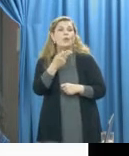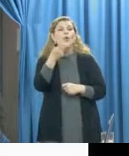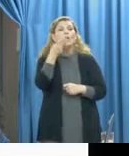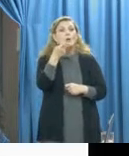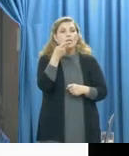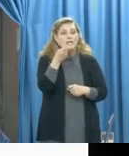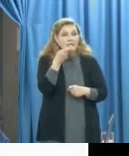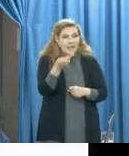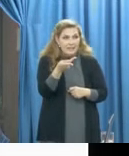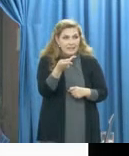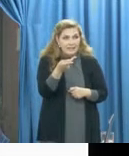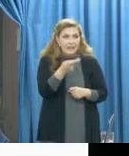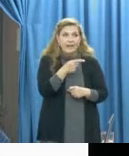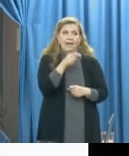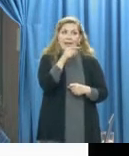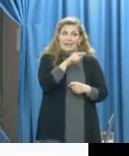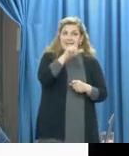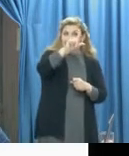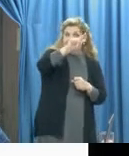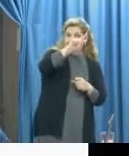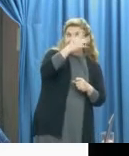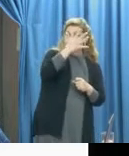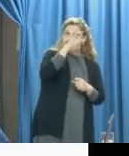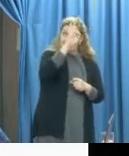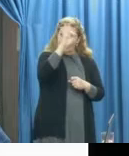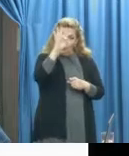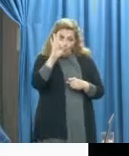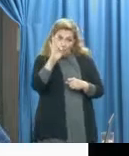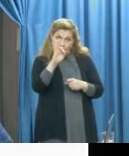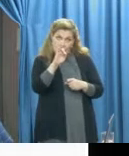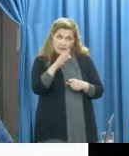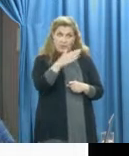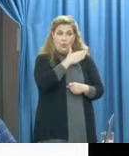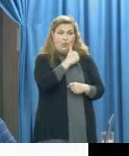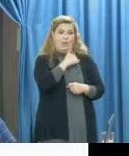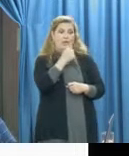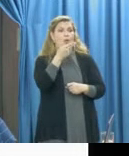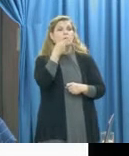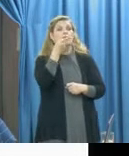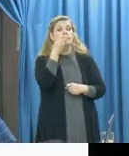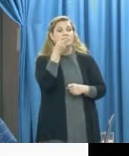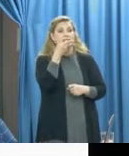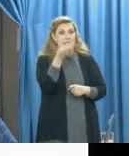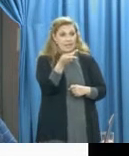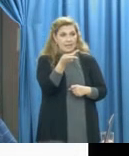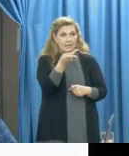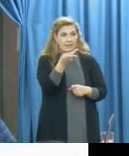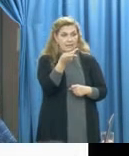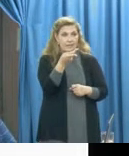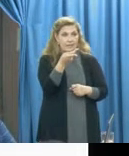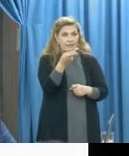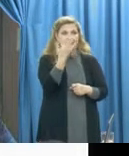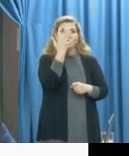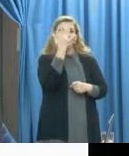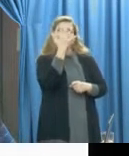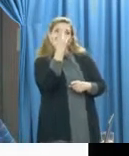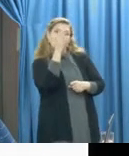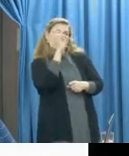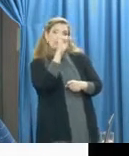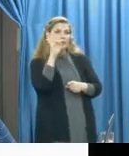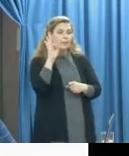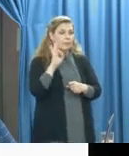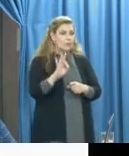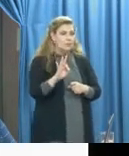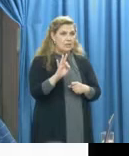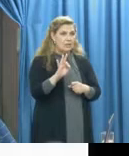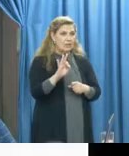oyente. Dentro de este 75% de los hijos oyentes, el